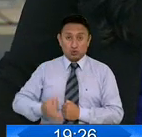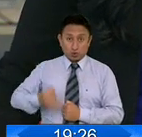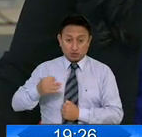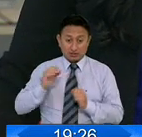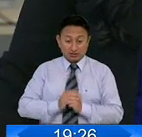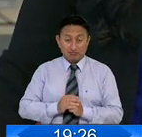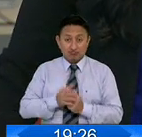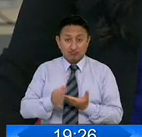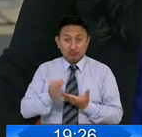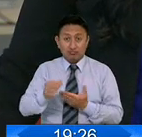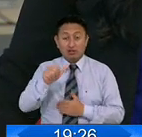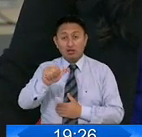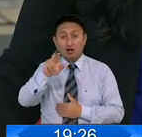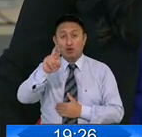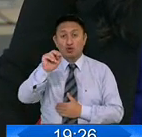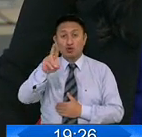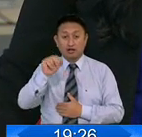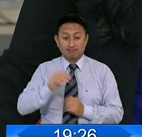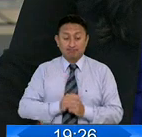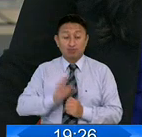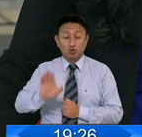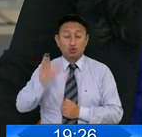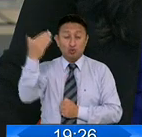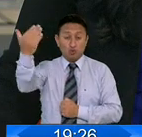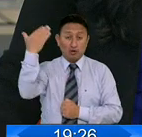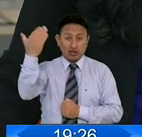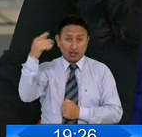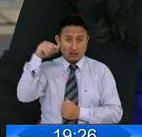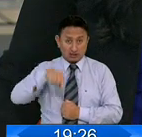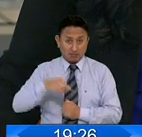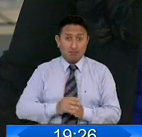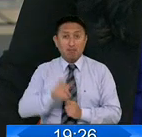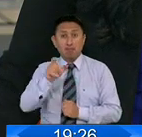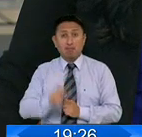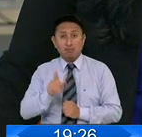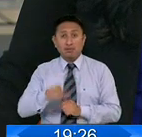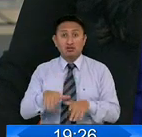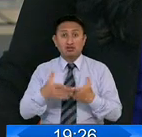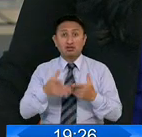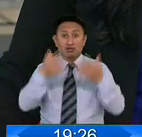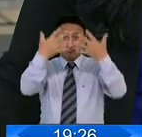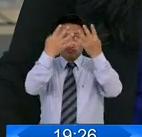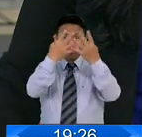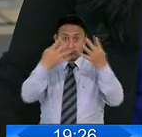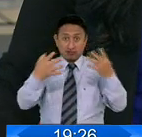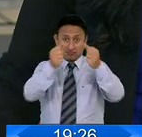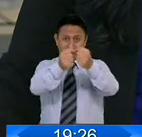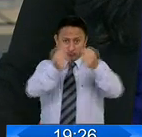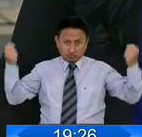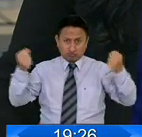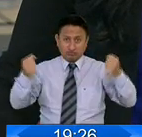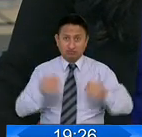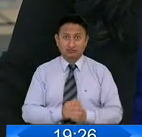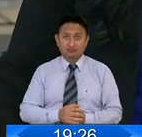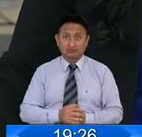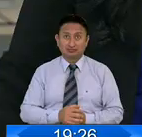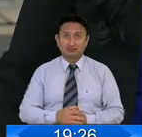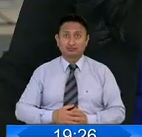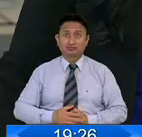Aurora. Según el alcalde Wilson Cañizares, los delincuentes rompieron las rejas y ventanas exteriores del